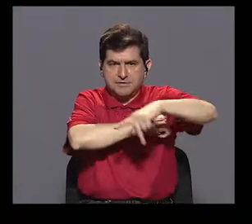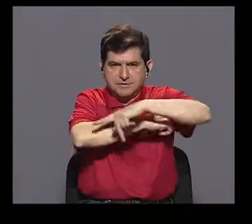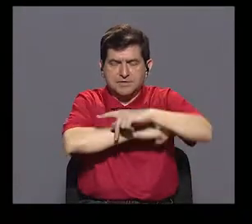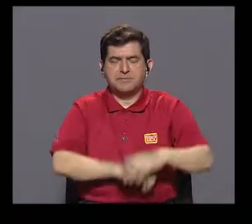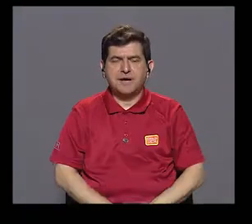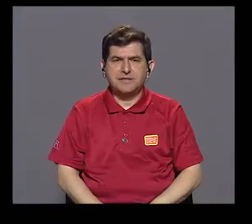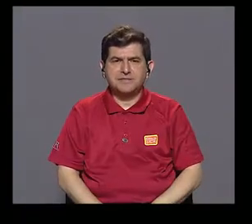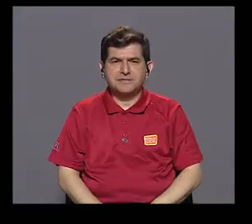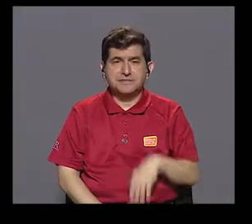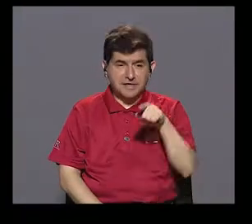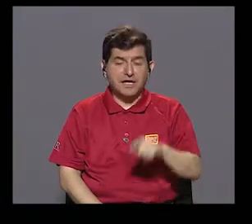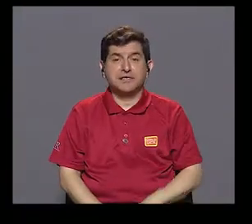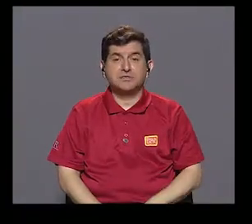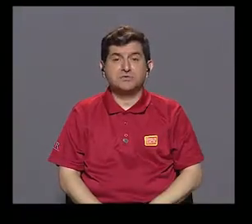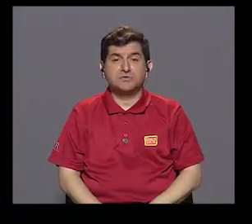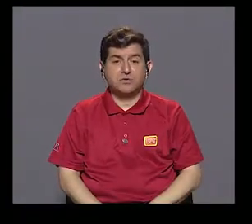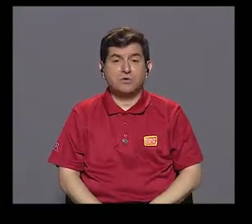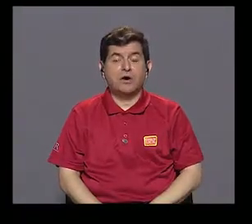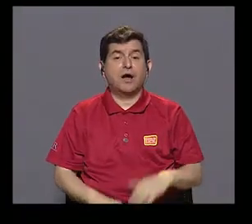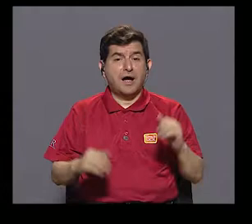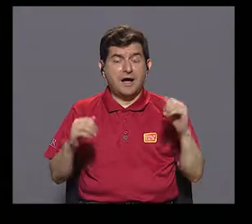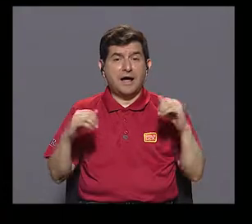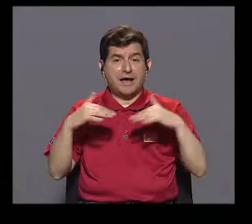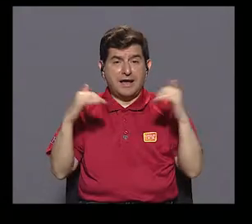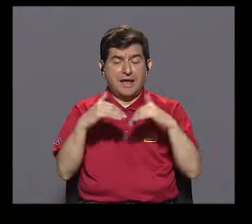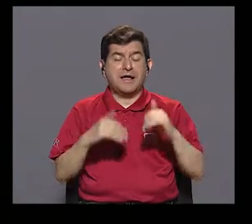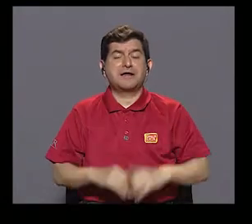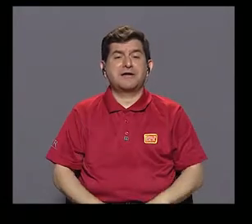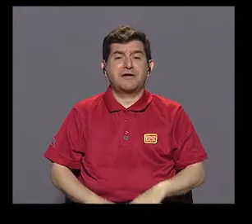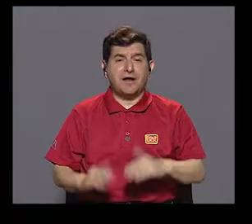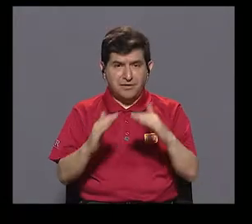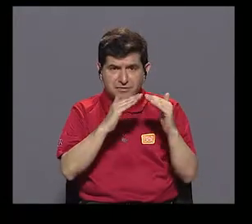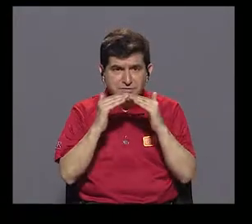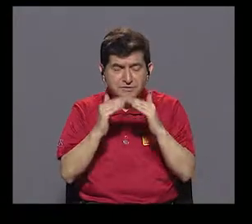porque costó una guerra civil ese Código de Trabajo